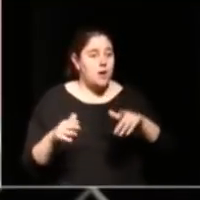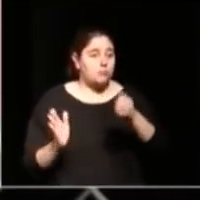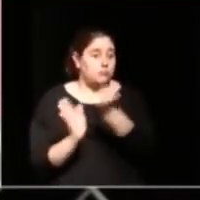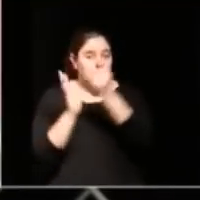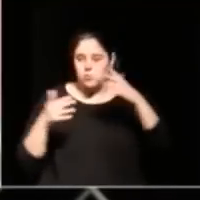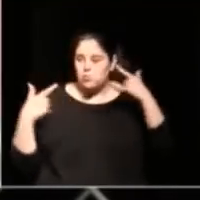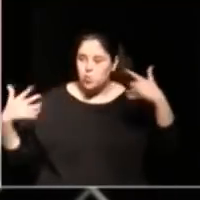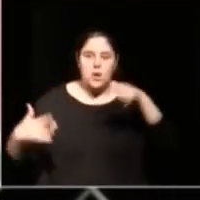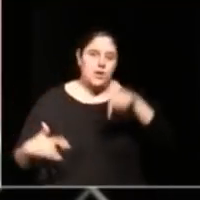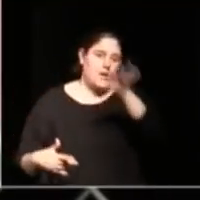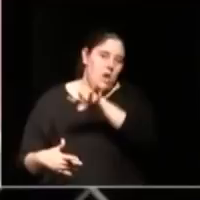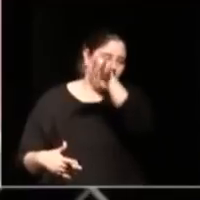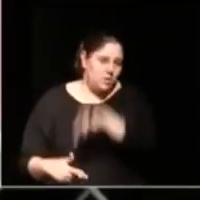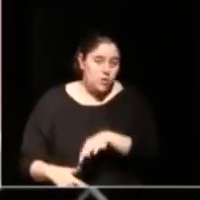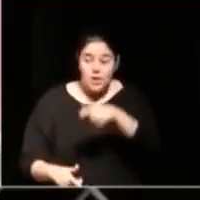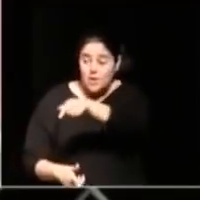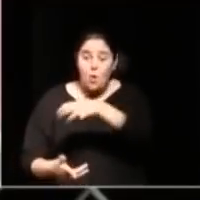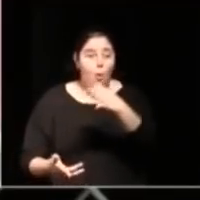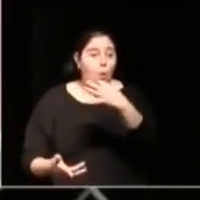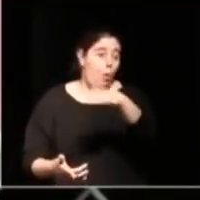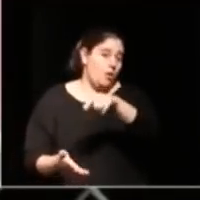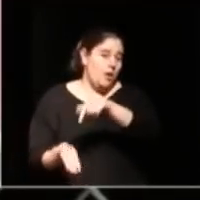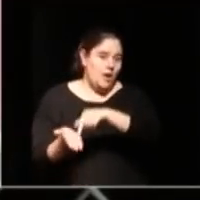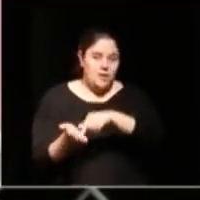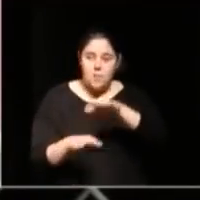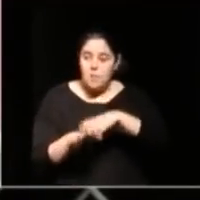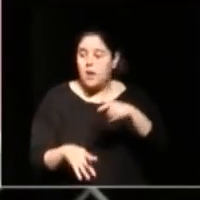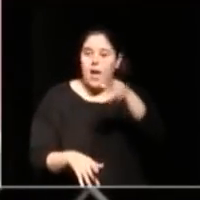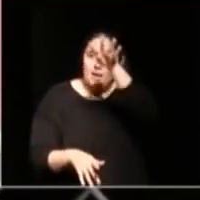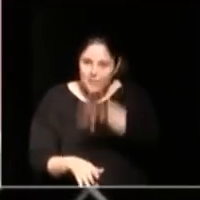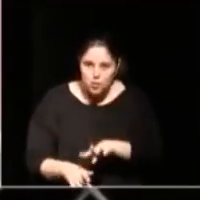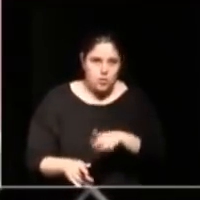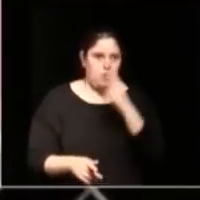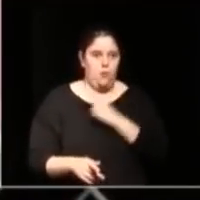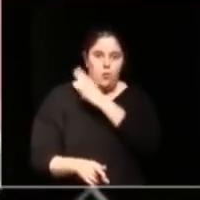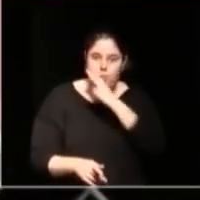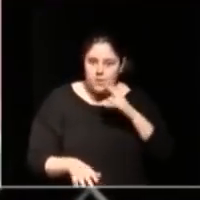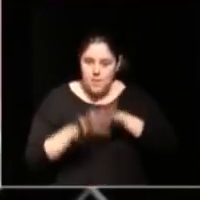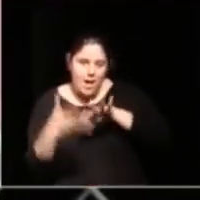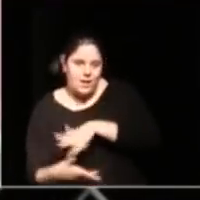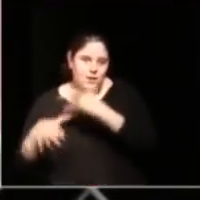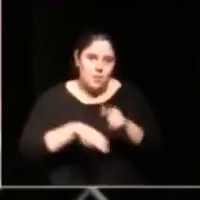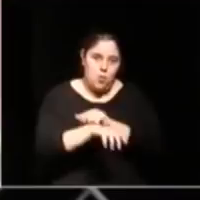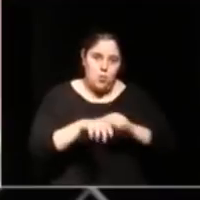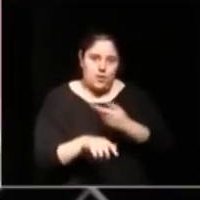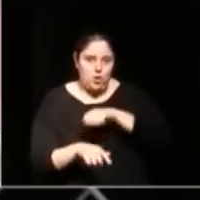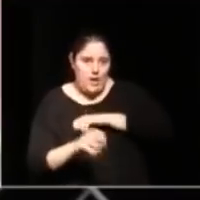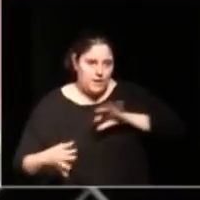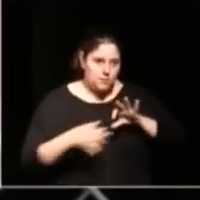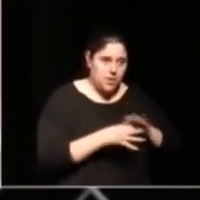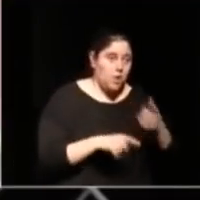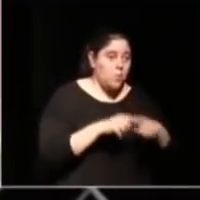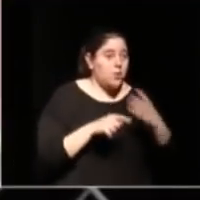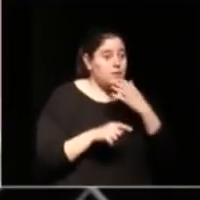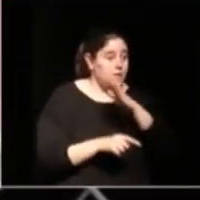populares en Cataluña y es la única garantía para una Cataluña comprometida con el cambio político en España, porque si no echamos